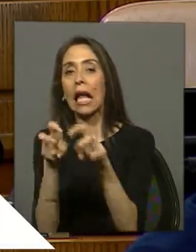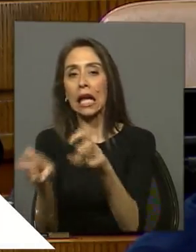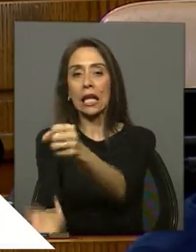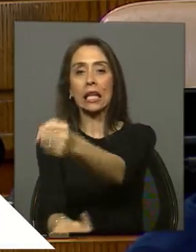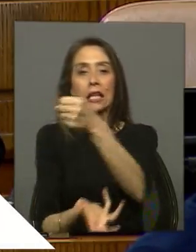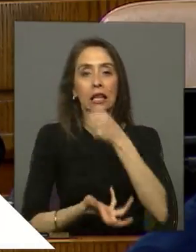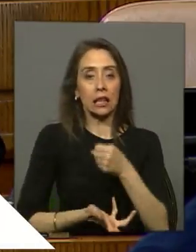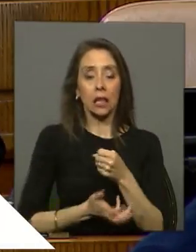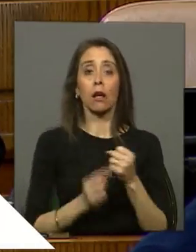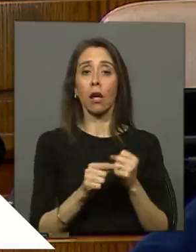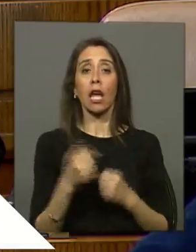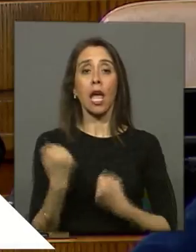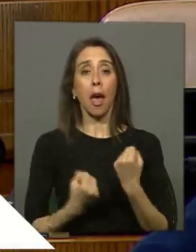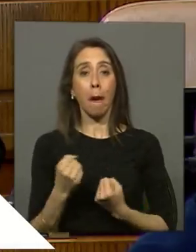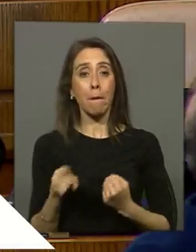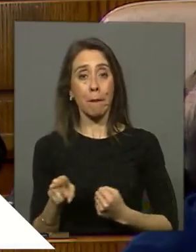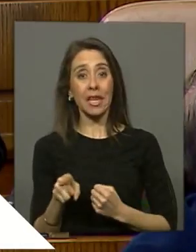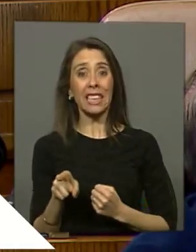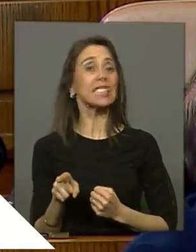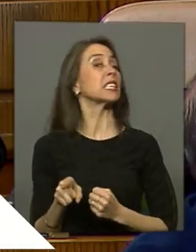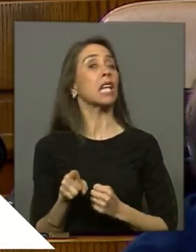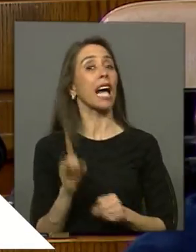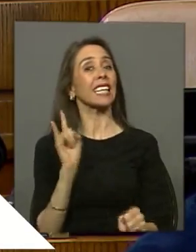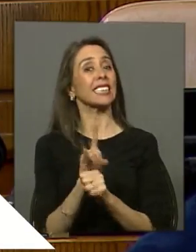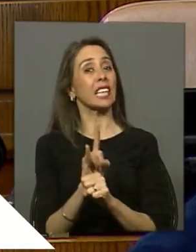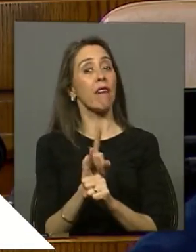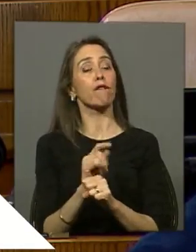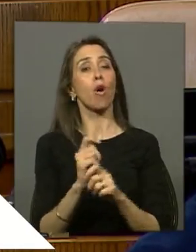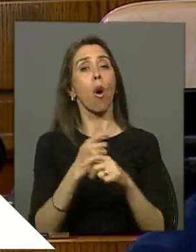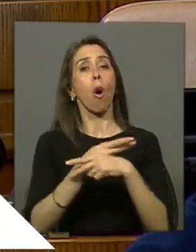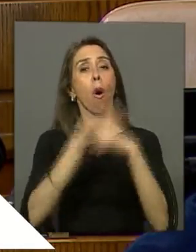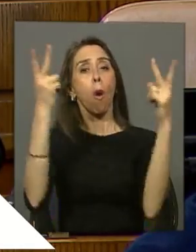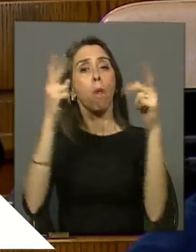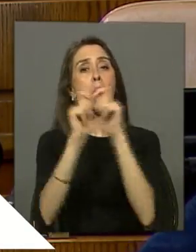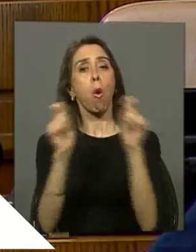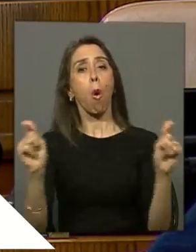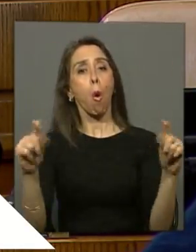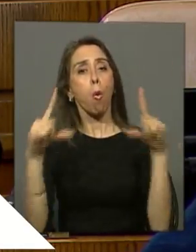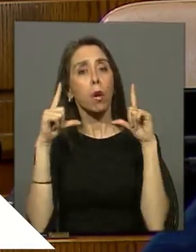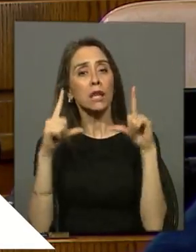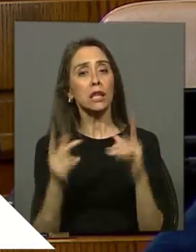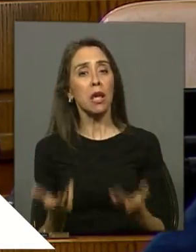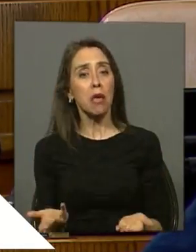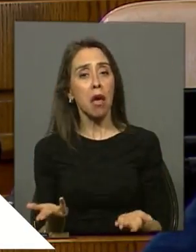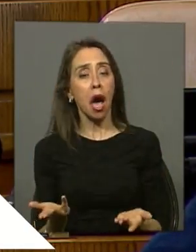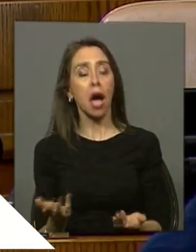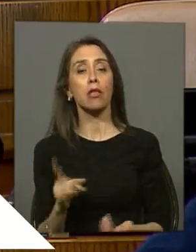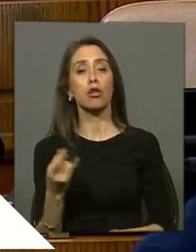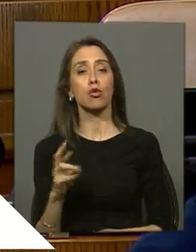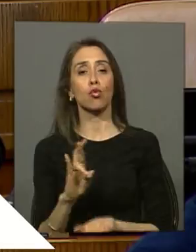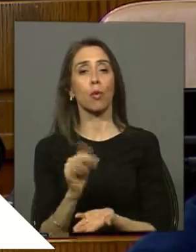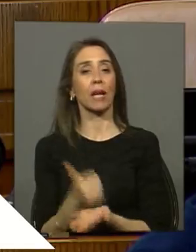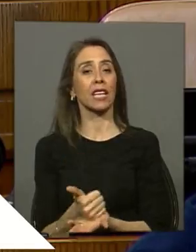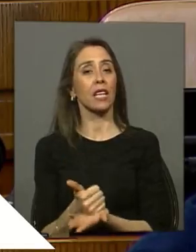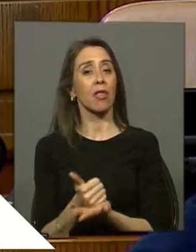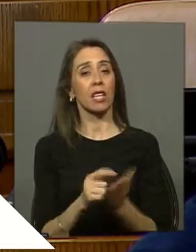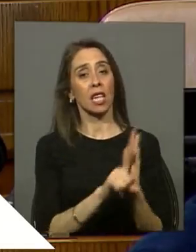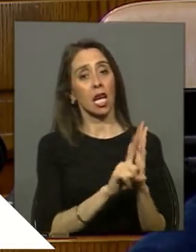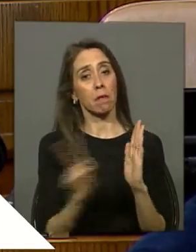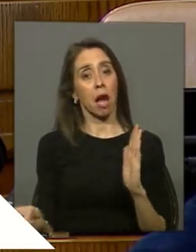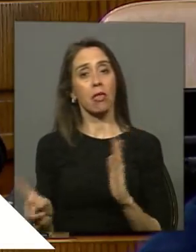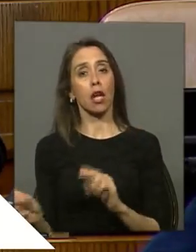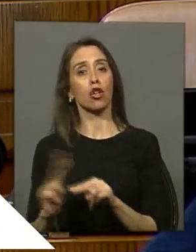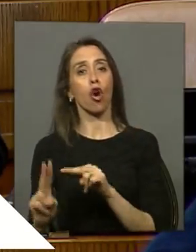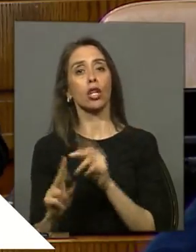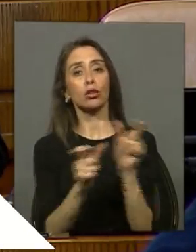con publicidad y la subintendencia de bancos que está obligada por ley a hacer esto simplemente no lo hizo acá no se cumplió la ley